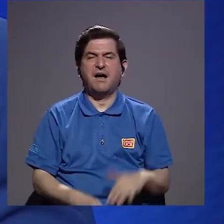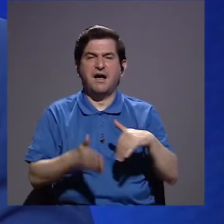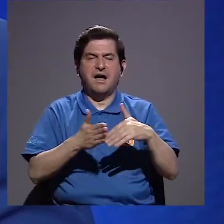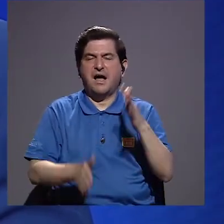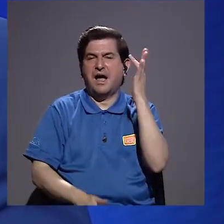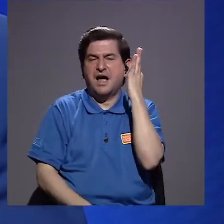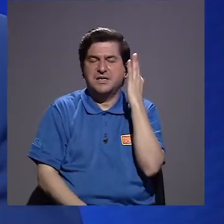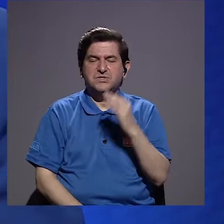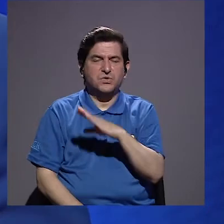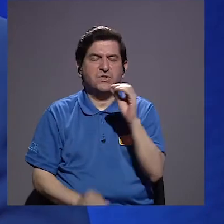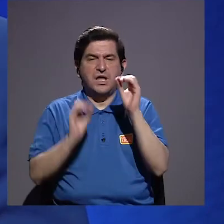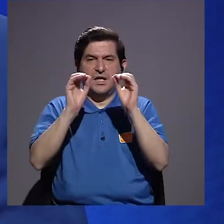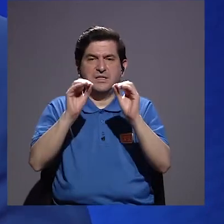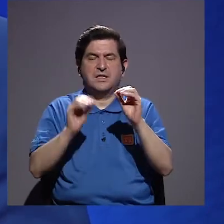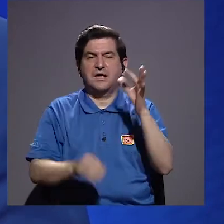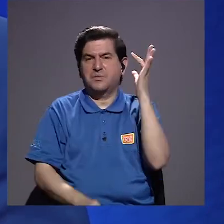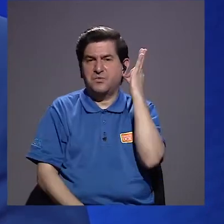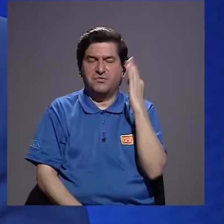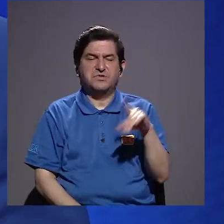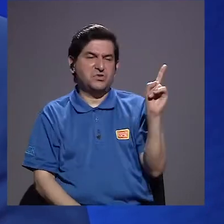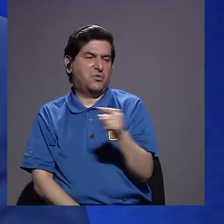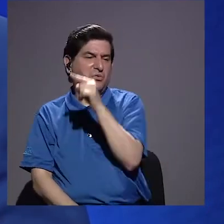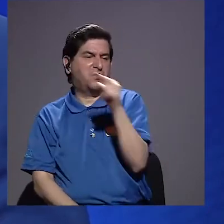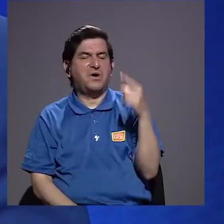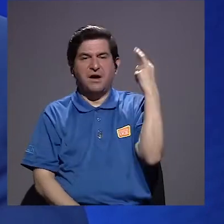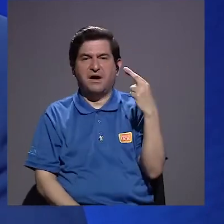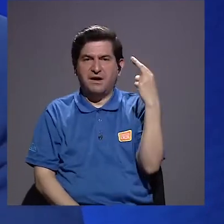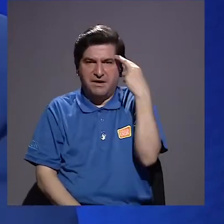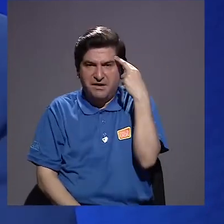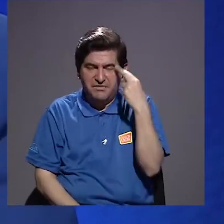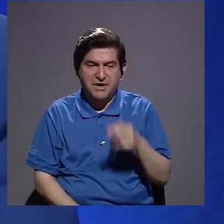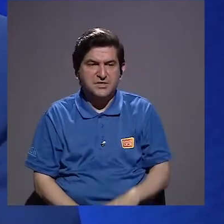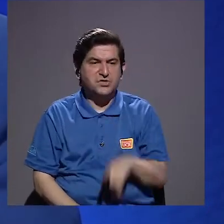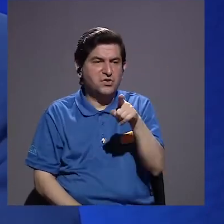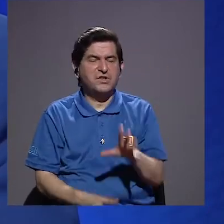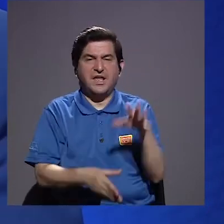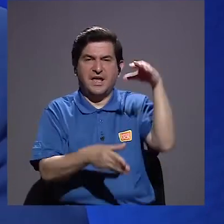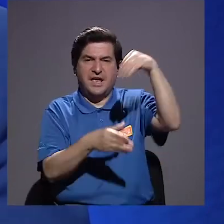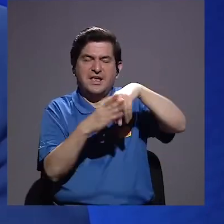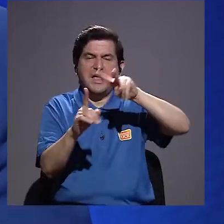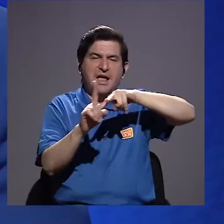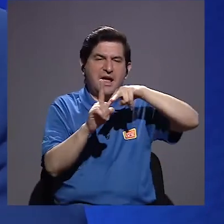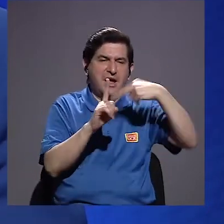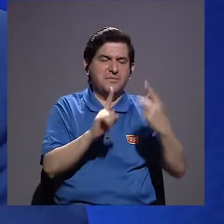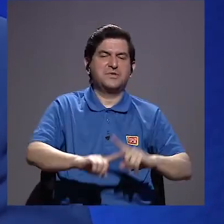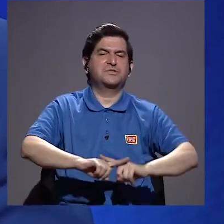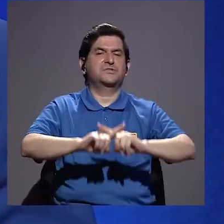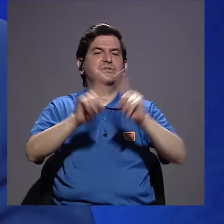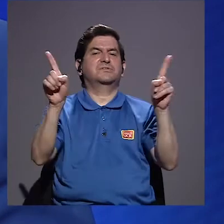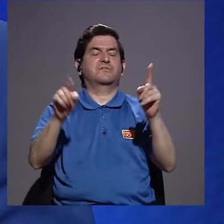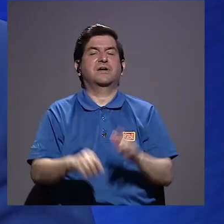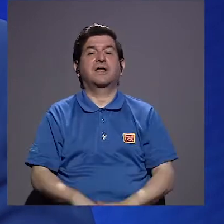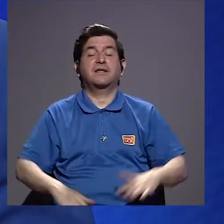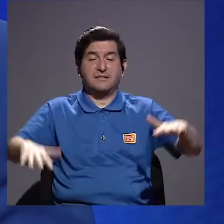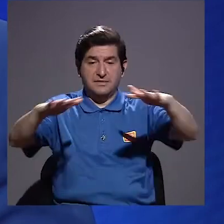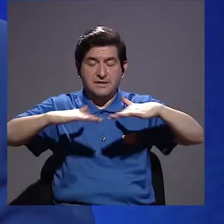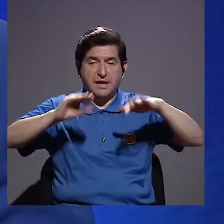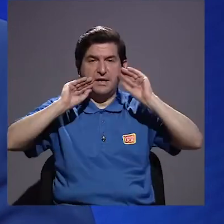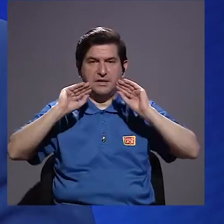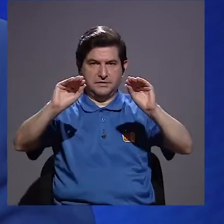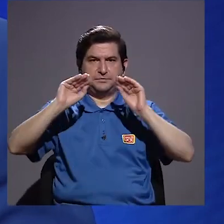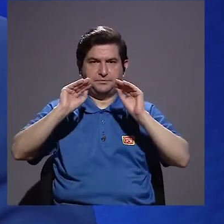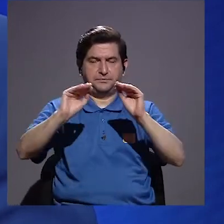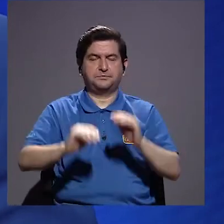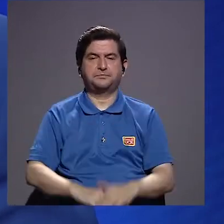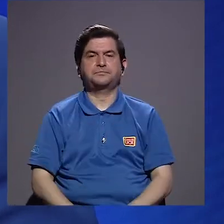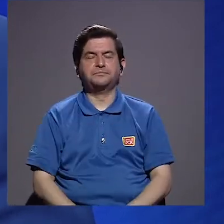las estudiantes y a las docentes precisamente por tratar de incorporar una visión diferente dentro del ámbito